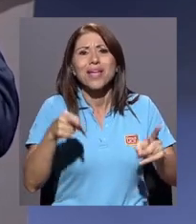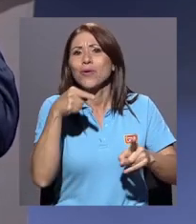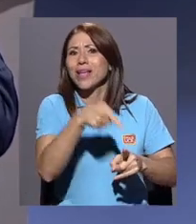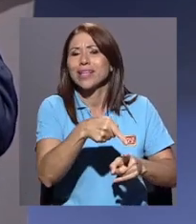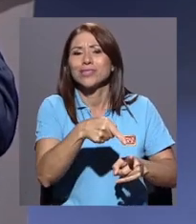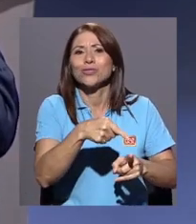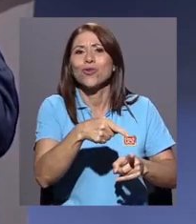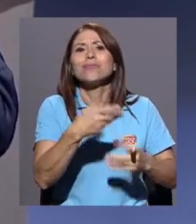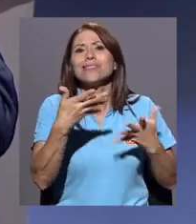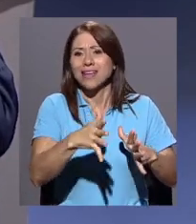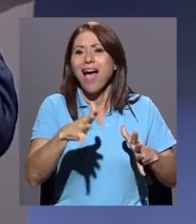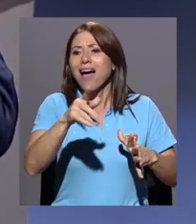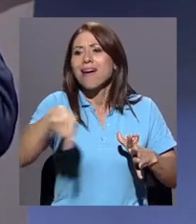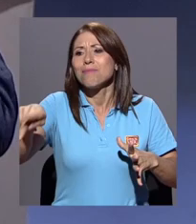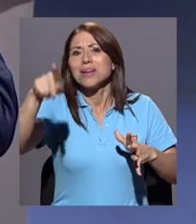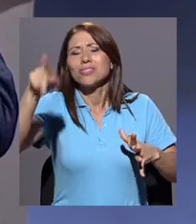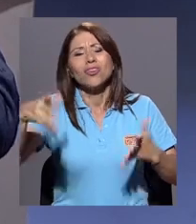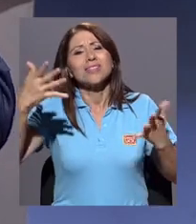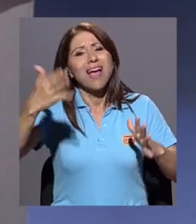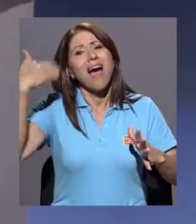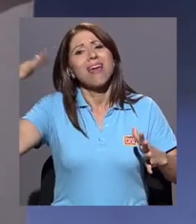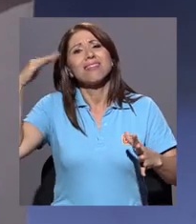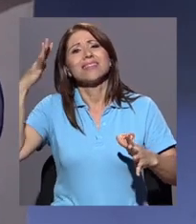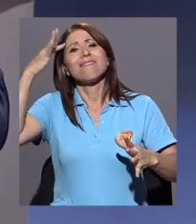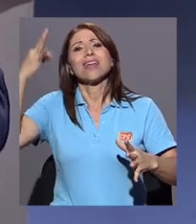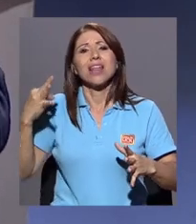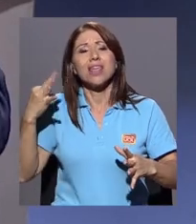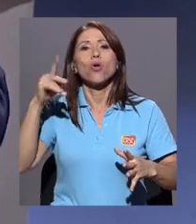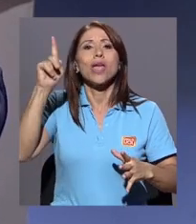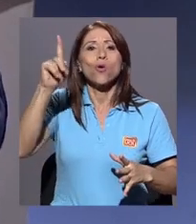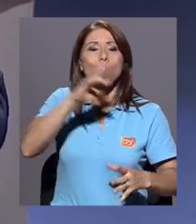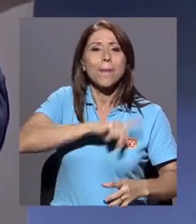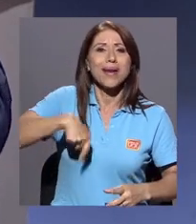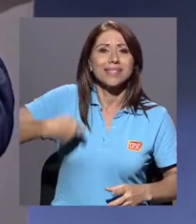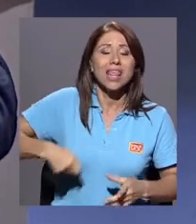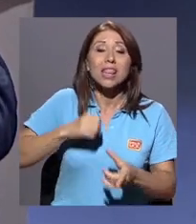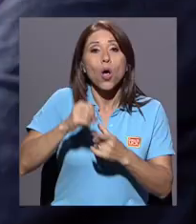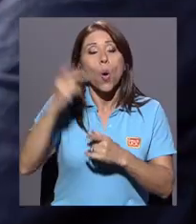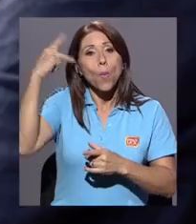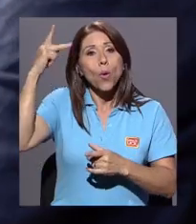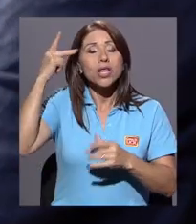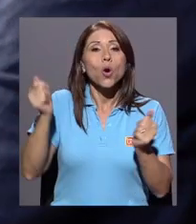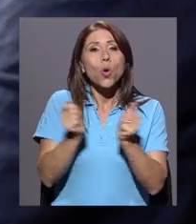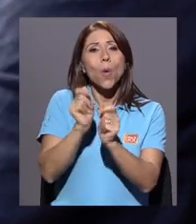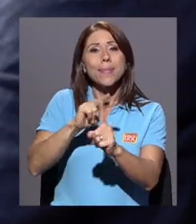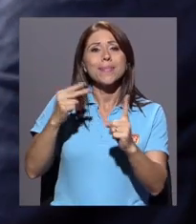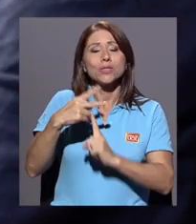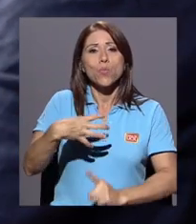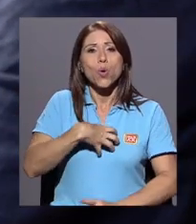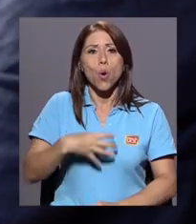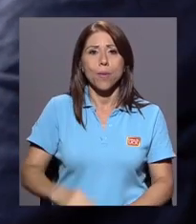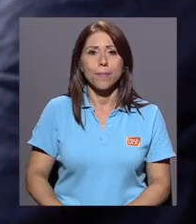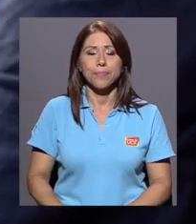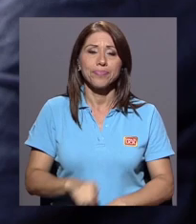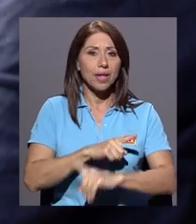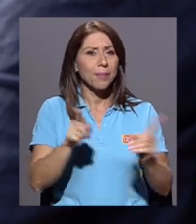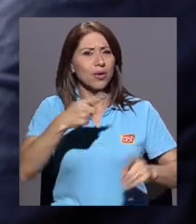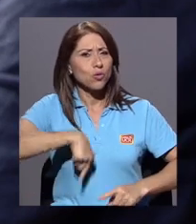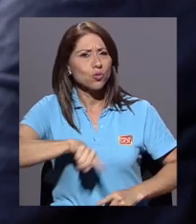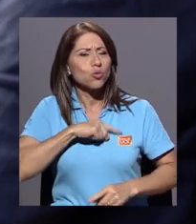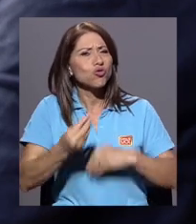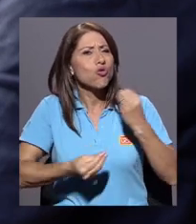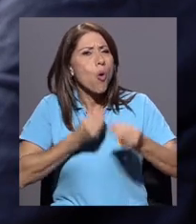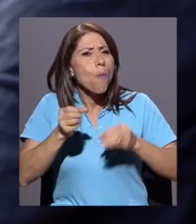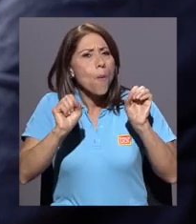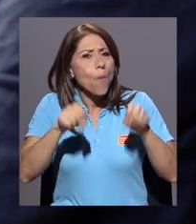torcer la voluntad o la creencia que alguien tiene en un presidente o en un político con convicciones propias. Pero como hecho alternativo, ¿cómo podemos de algún